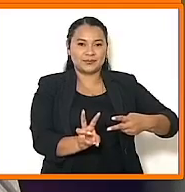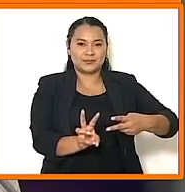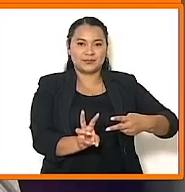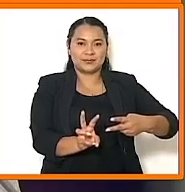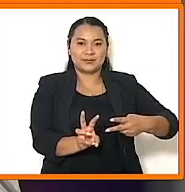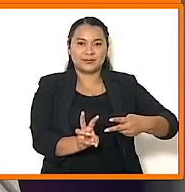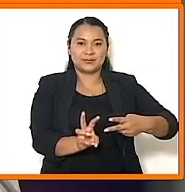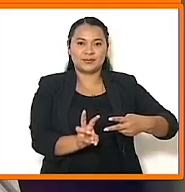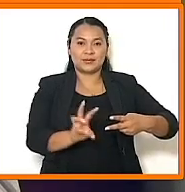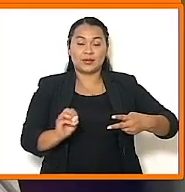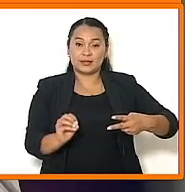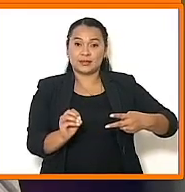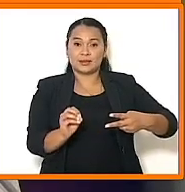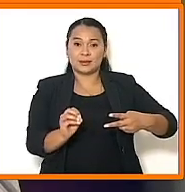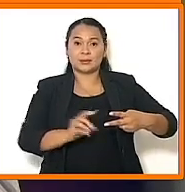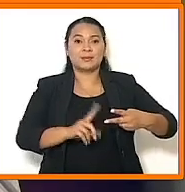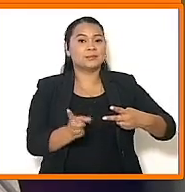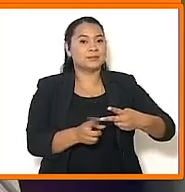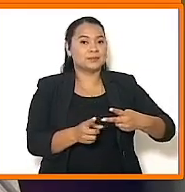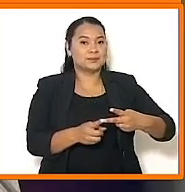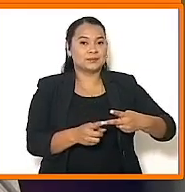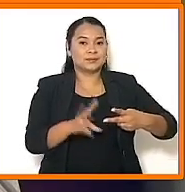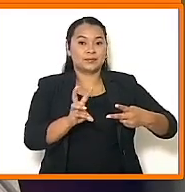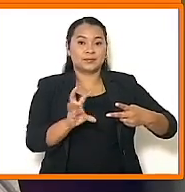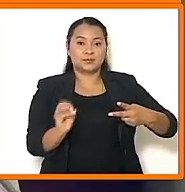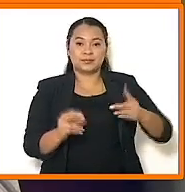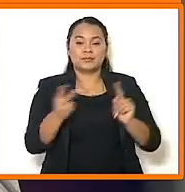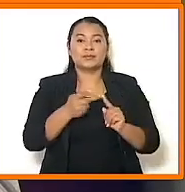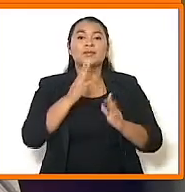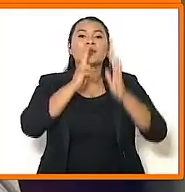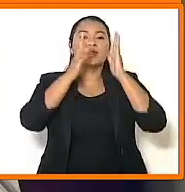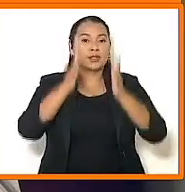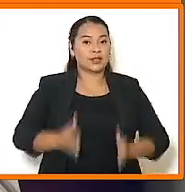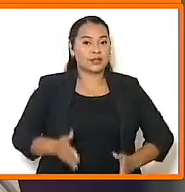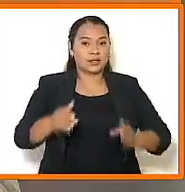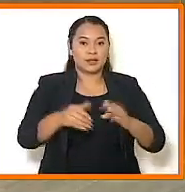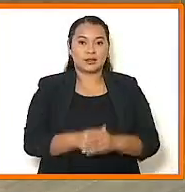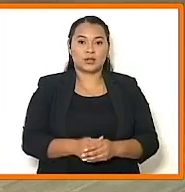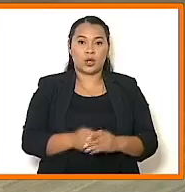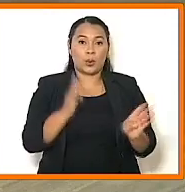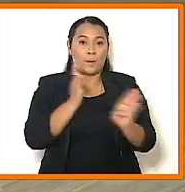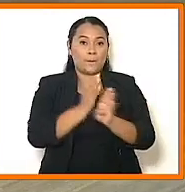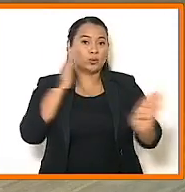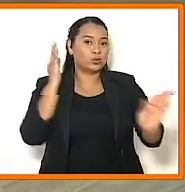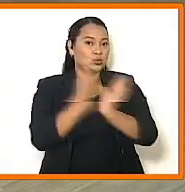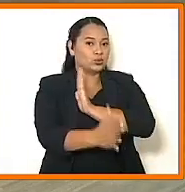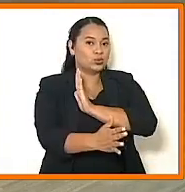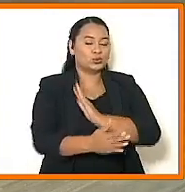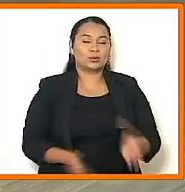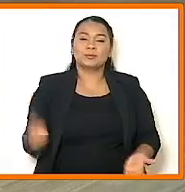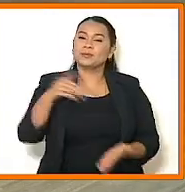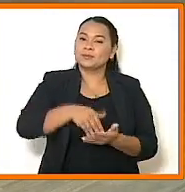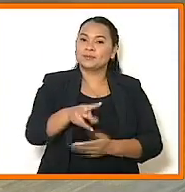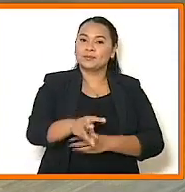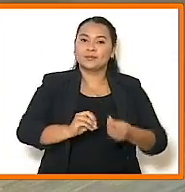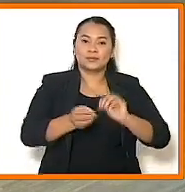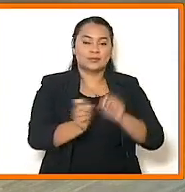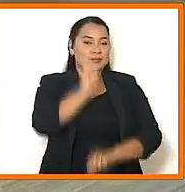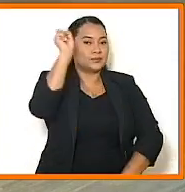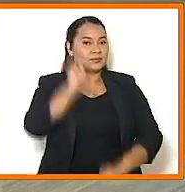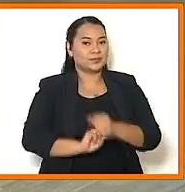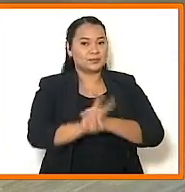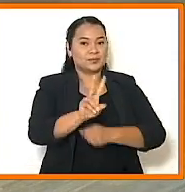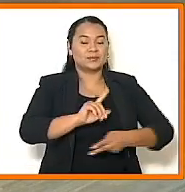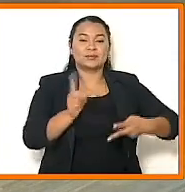dígito, el 0. Segundo número ganador es el 60 con su catrachada rapidito. Te repito, posición 1-72